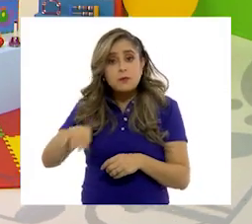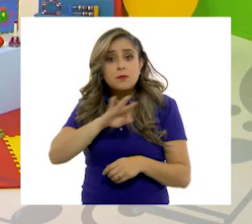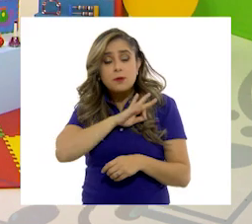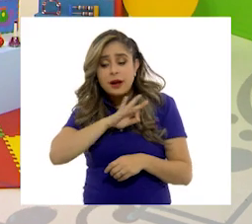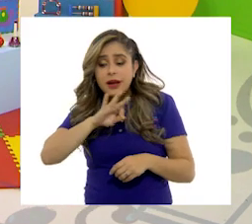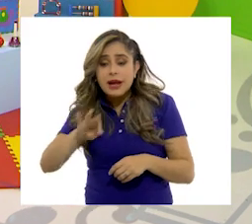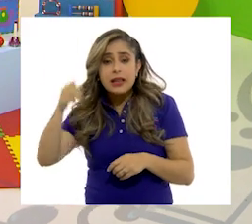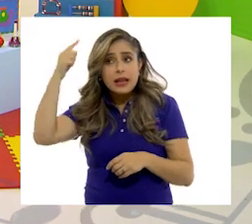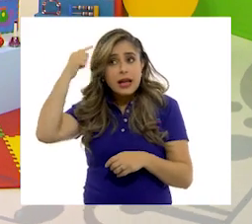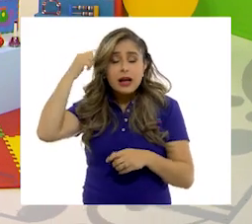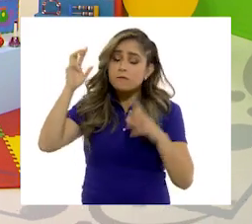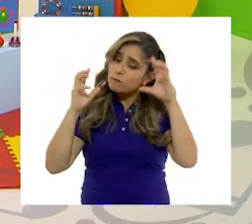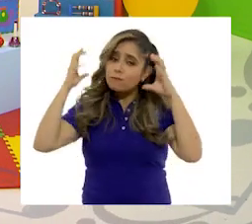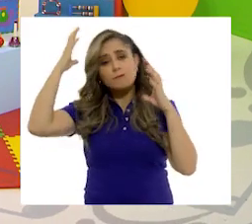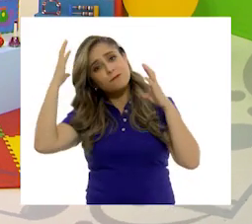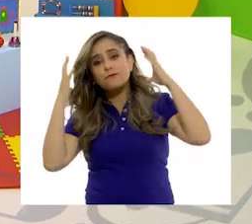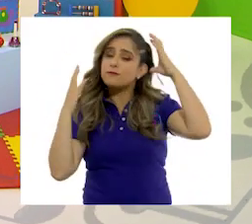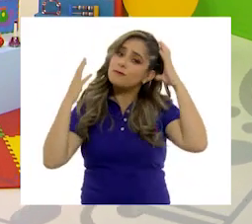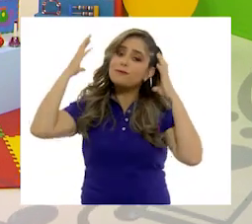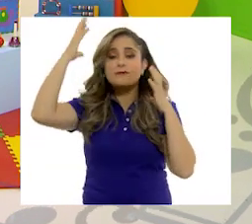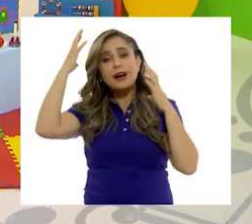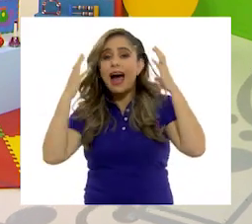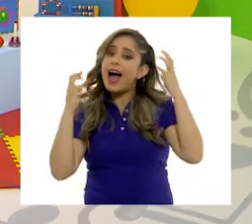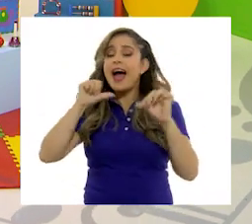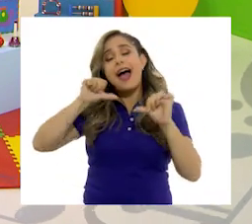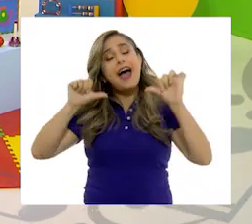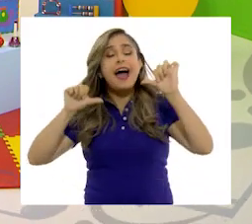la cabeza.